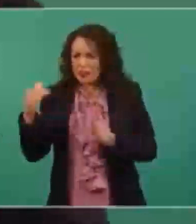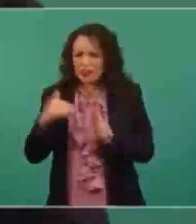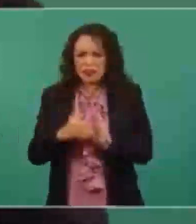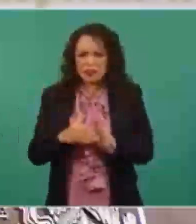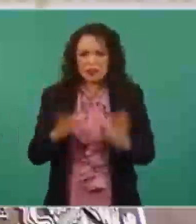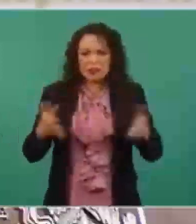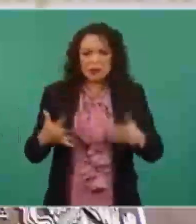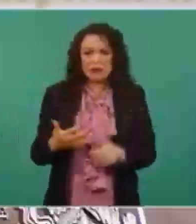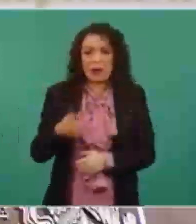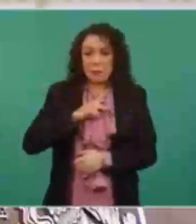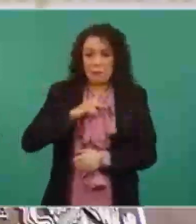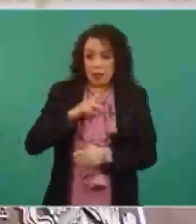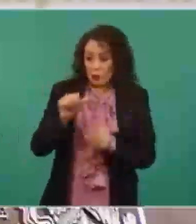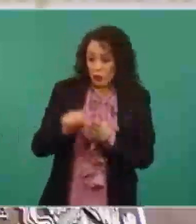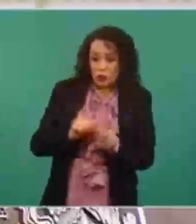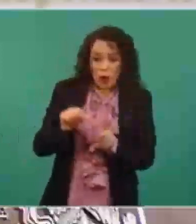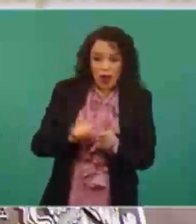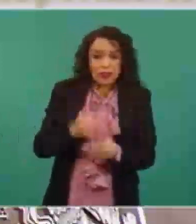de mi sueldo,